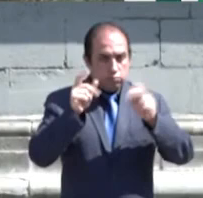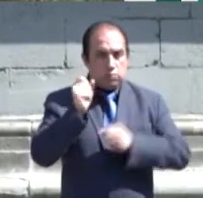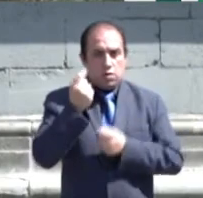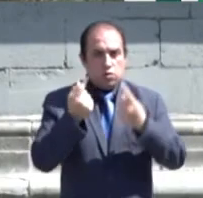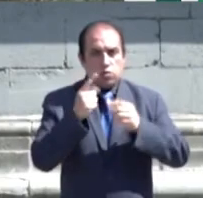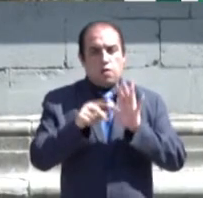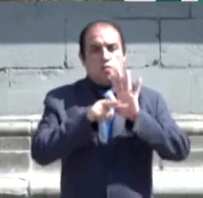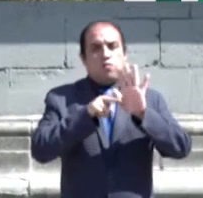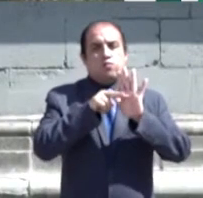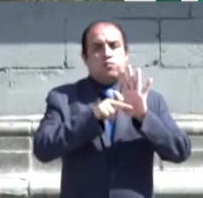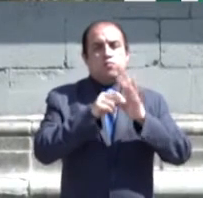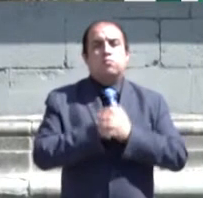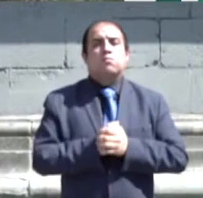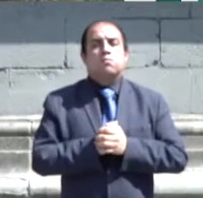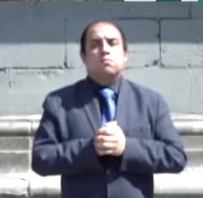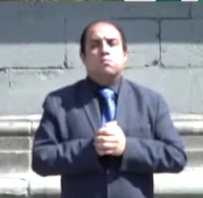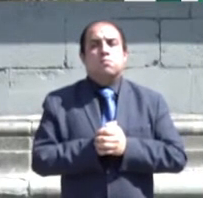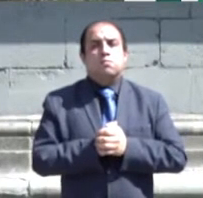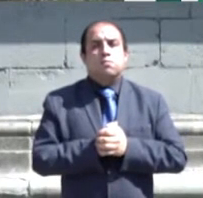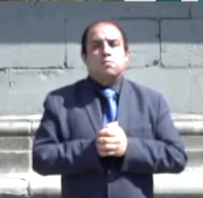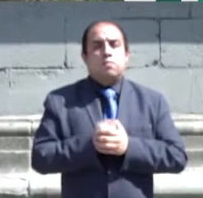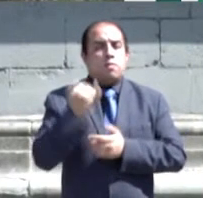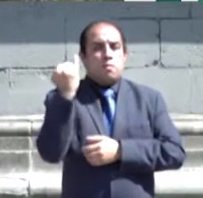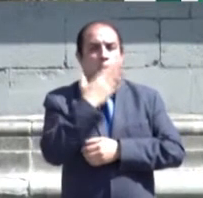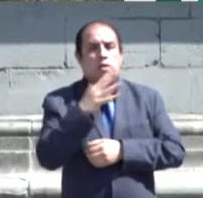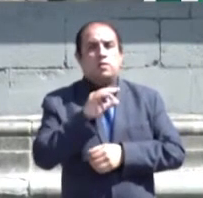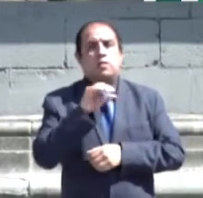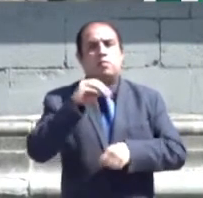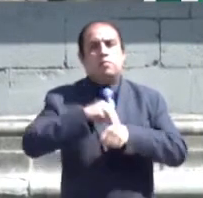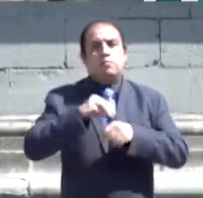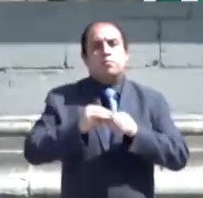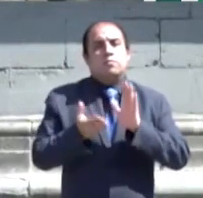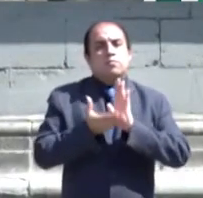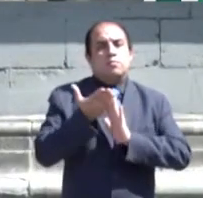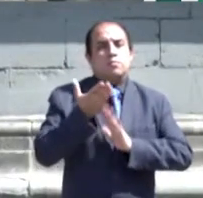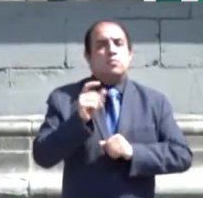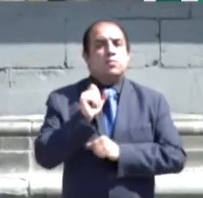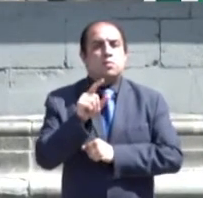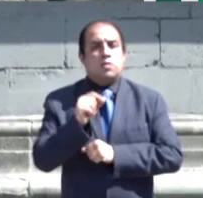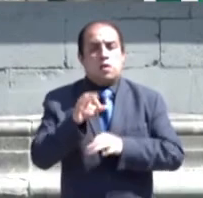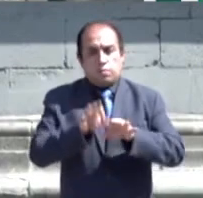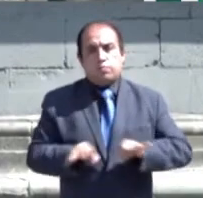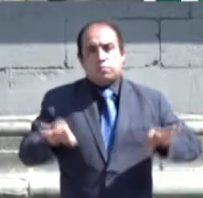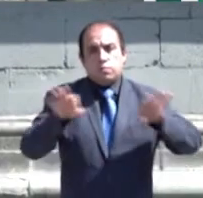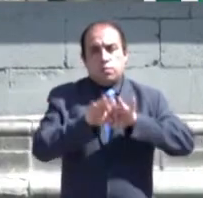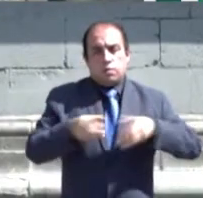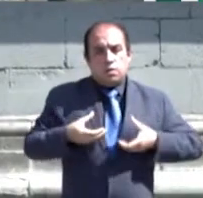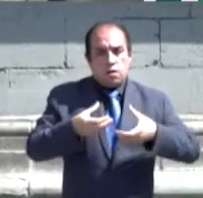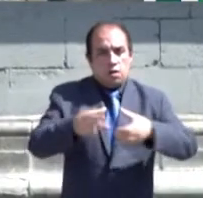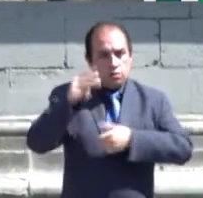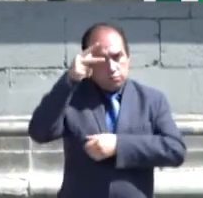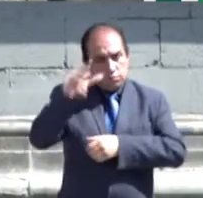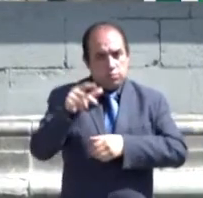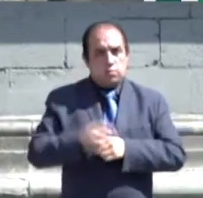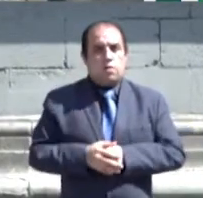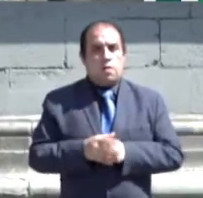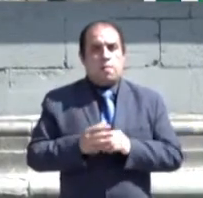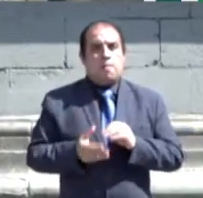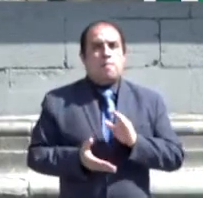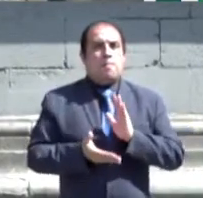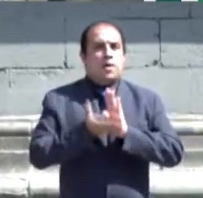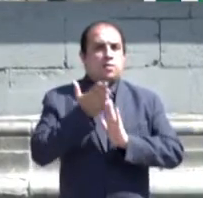será estas intervenciones. Importante en el caso de Avenida Hidalgo, la intervención